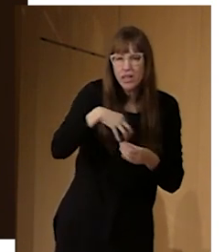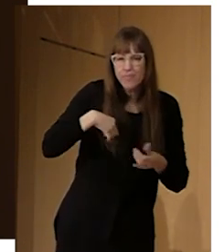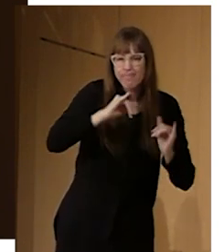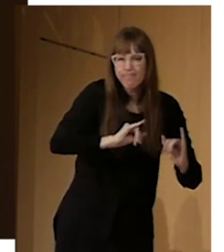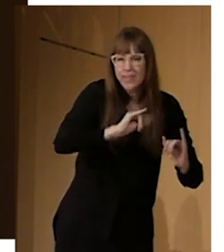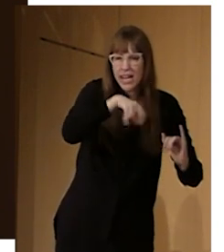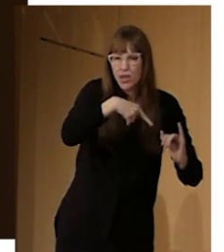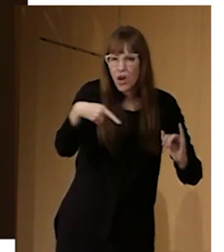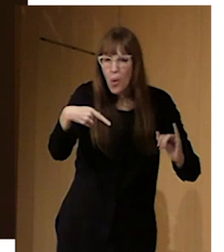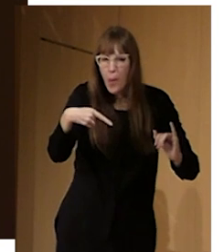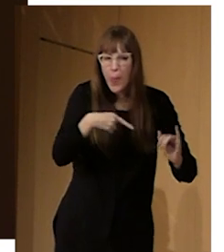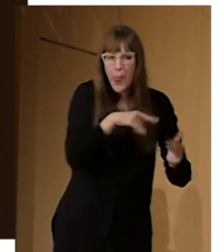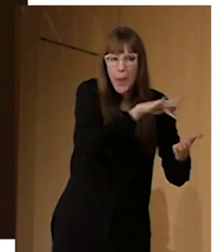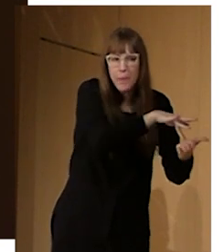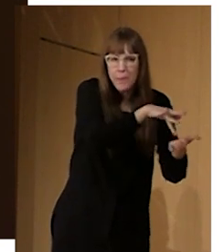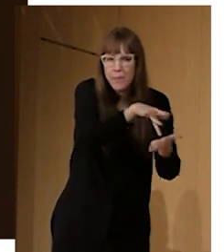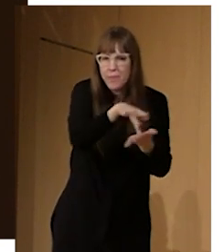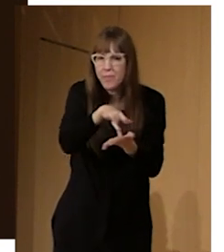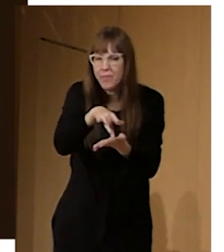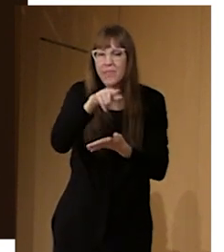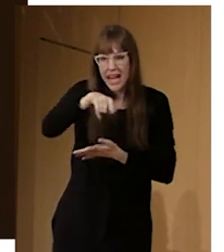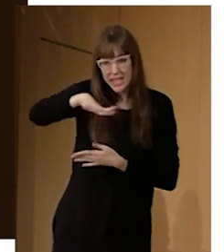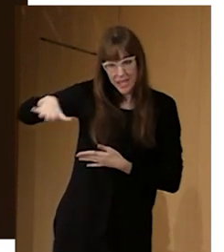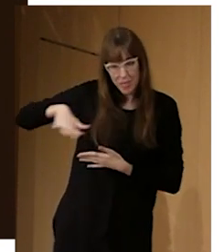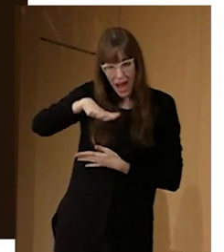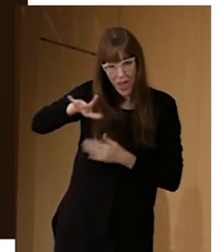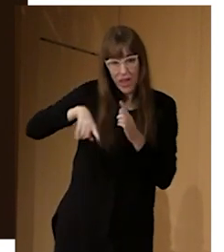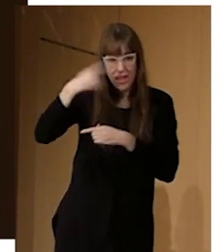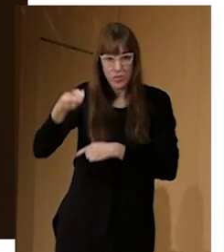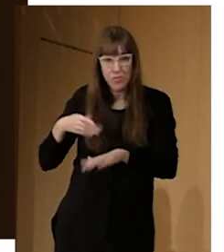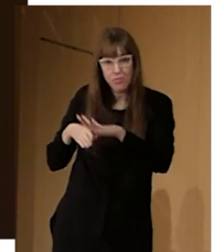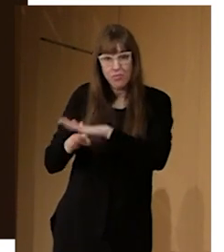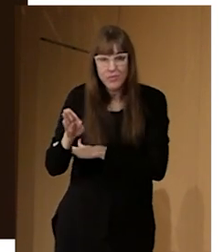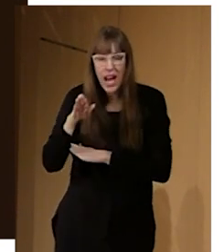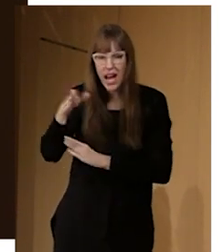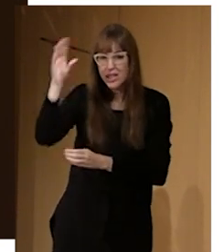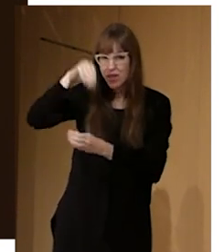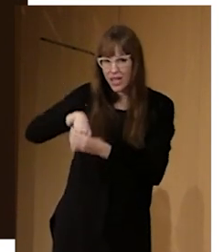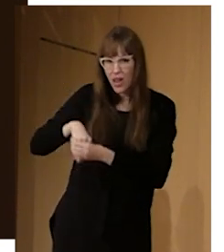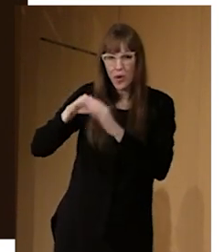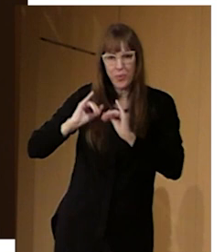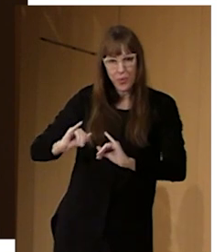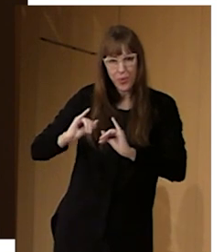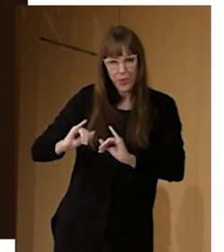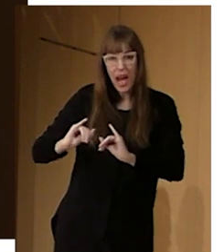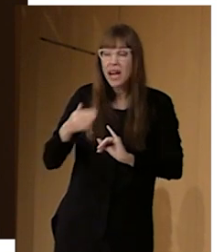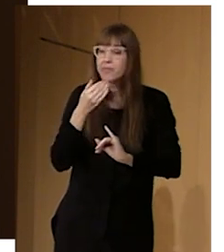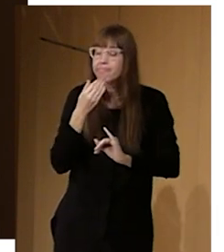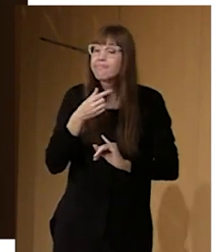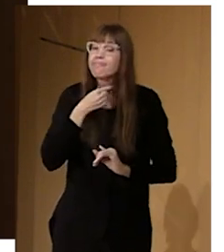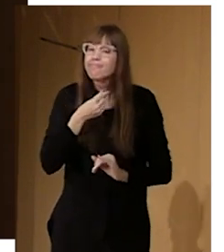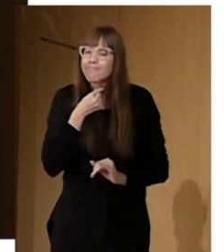disfrutar accedo a ese espacio disfruto de ese contenido y si me gusta mucho por supuesto